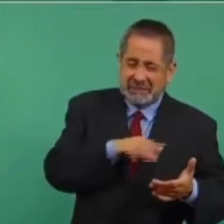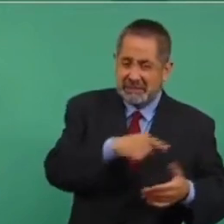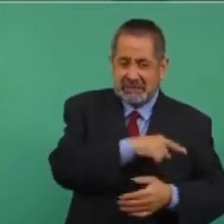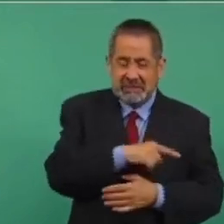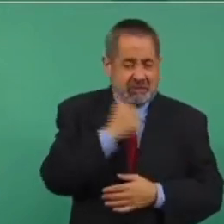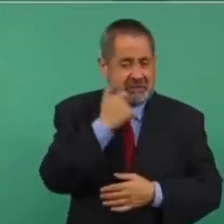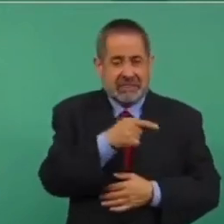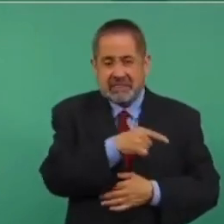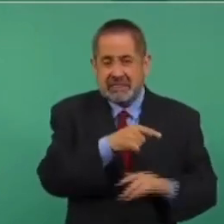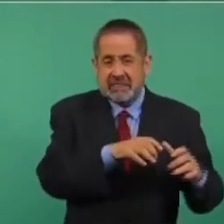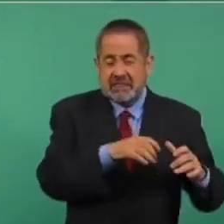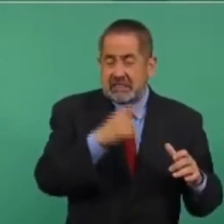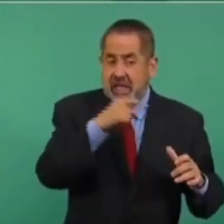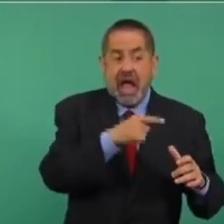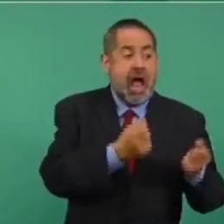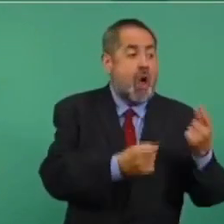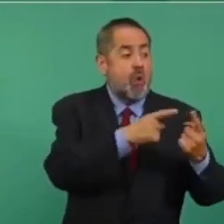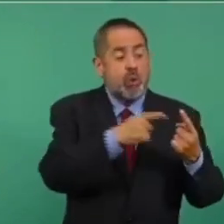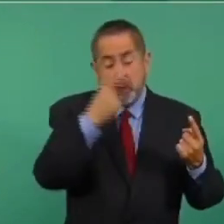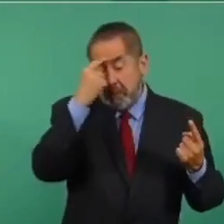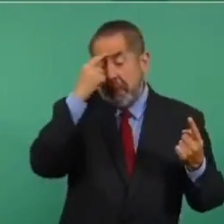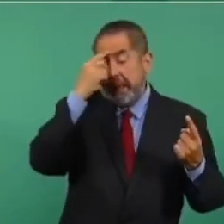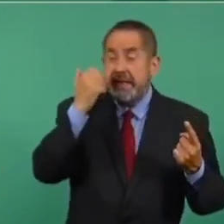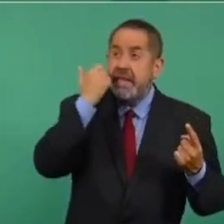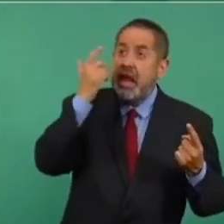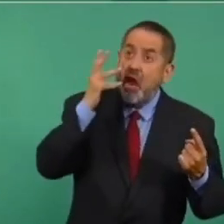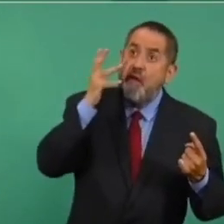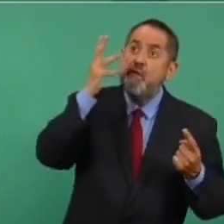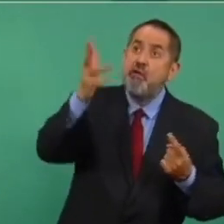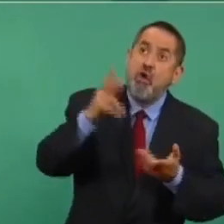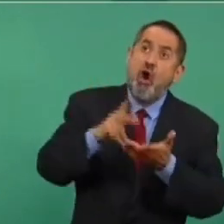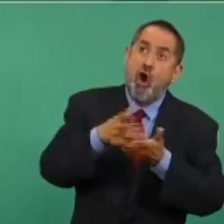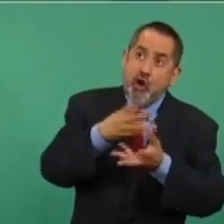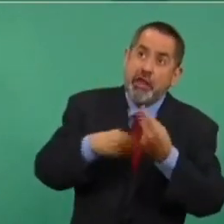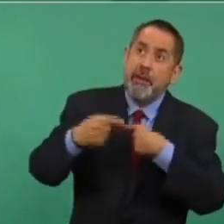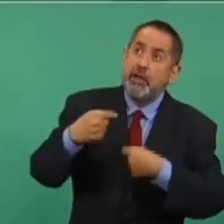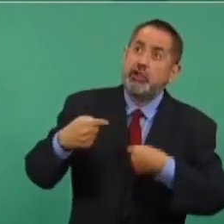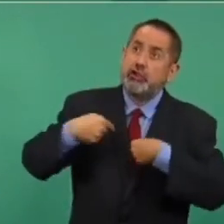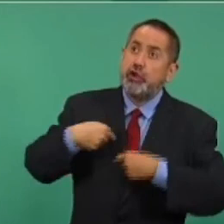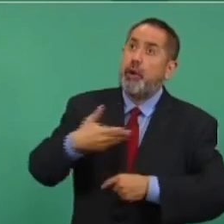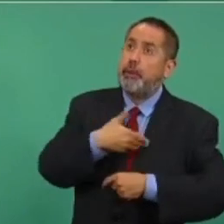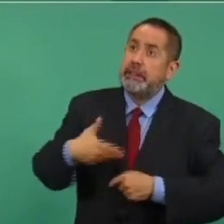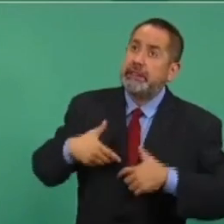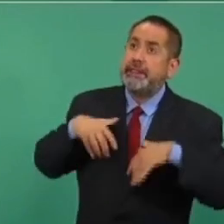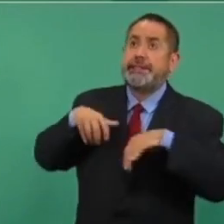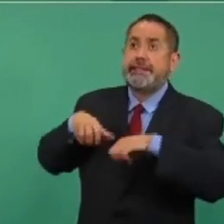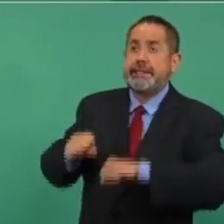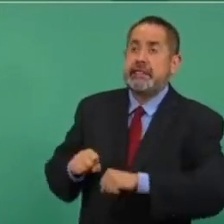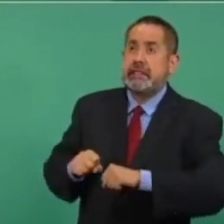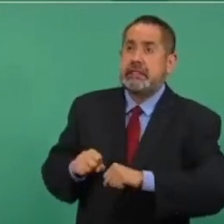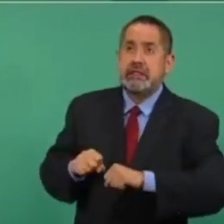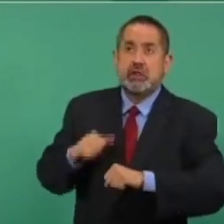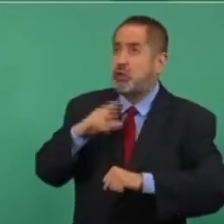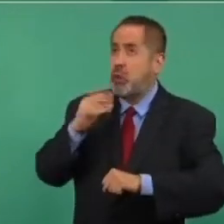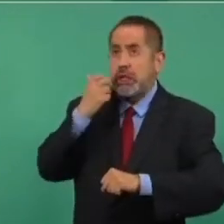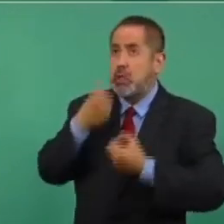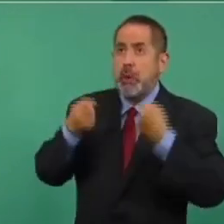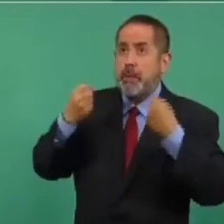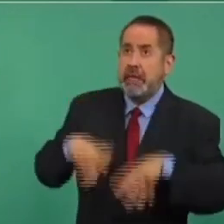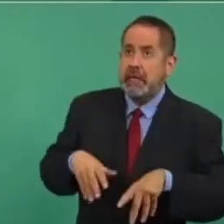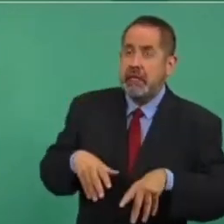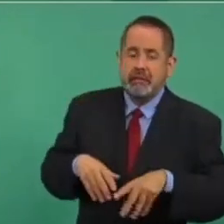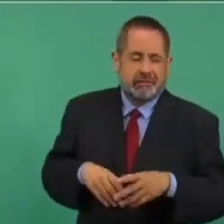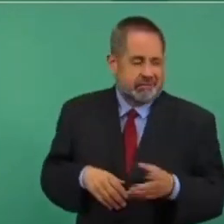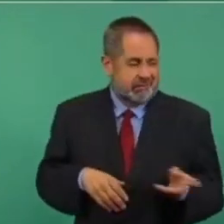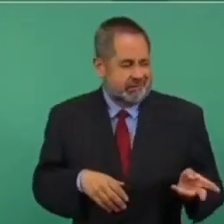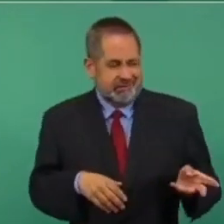no pierden las esperanzas de regresar, y no quisieran